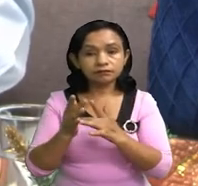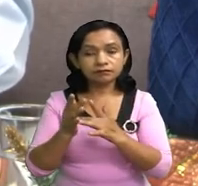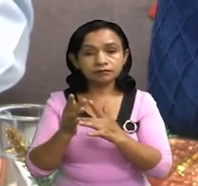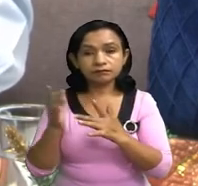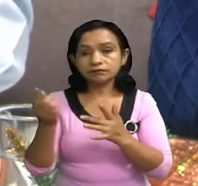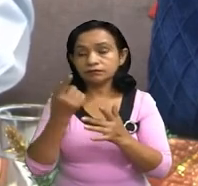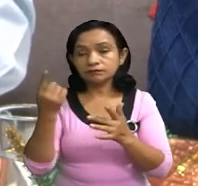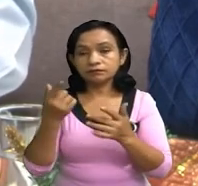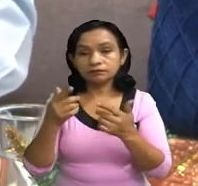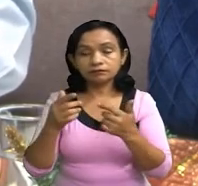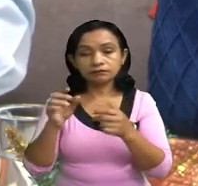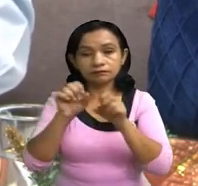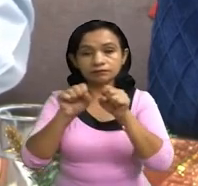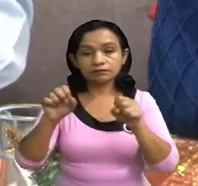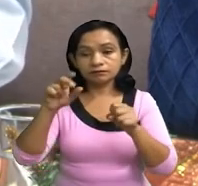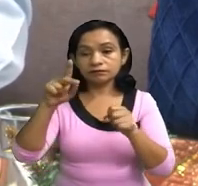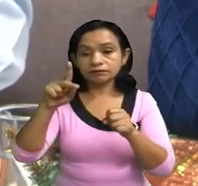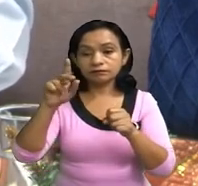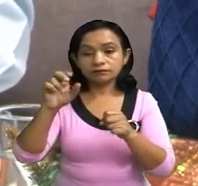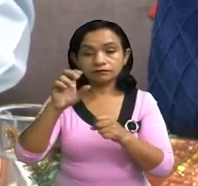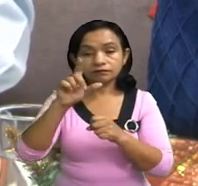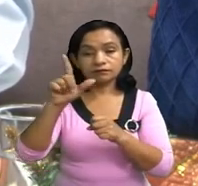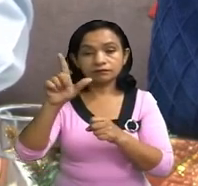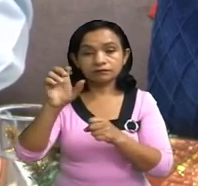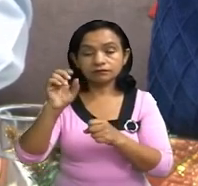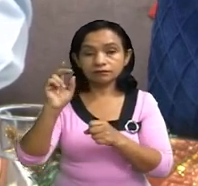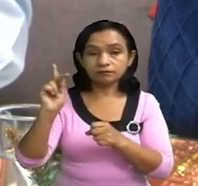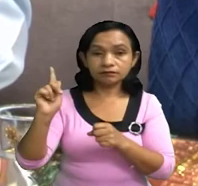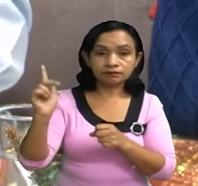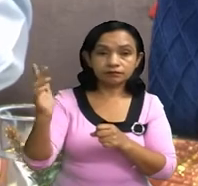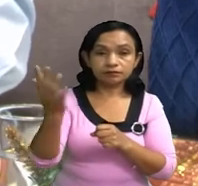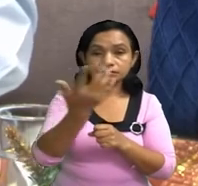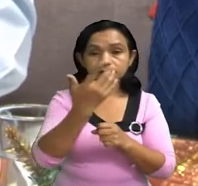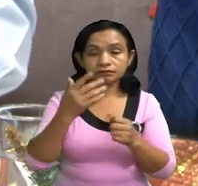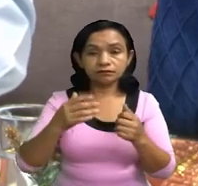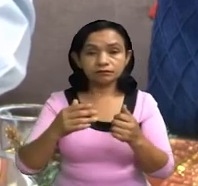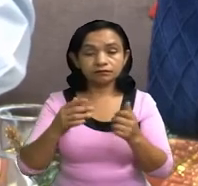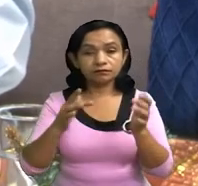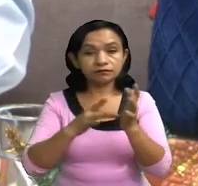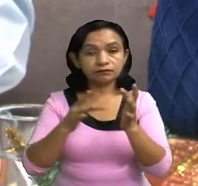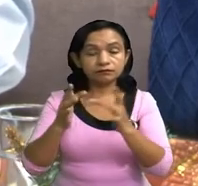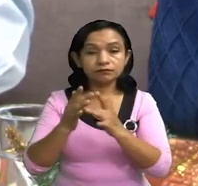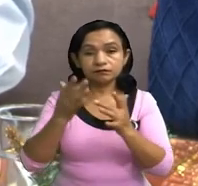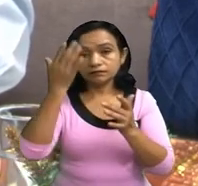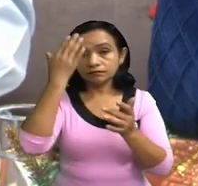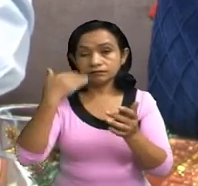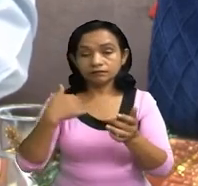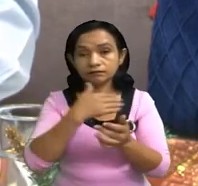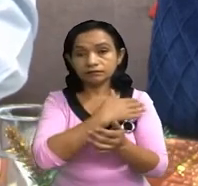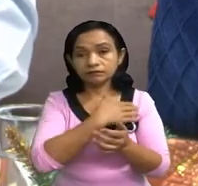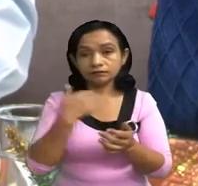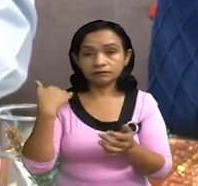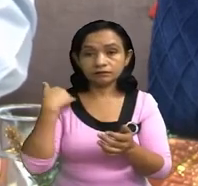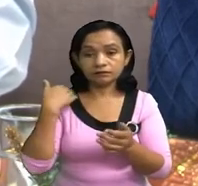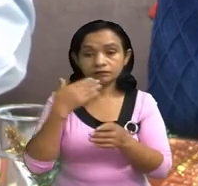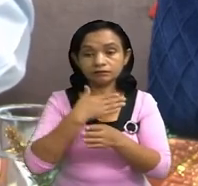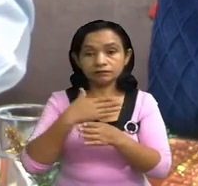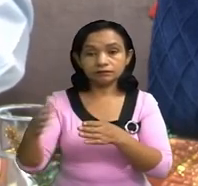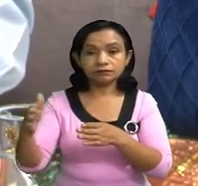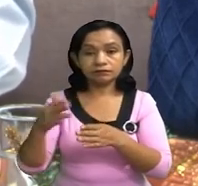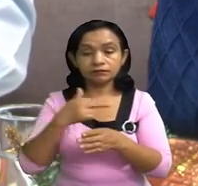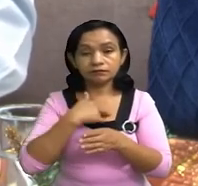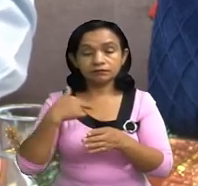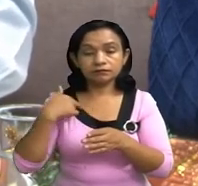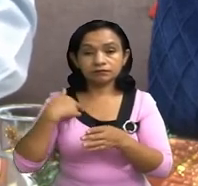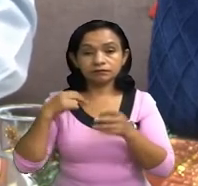la comunidad San Pablo Apóstol, los cristianos, y especialmente los cristianos católicos que hemos sido excluidos, vamos a